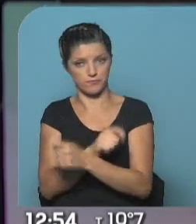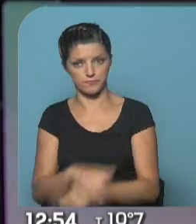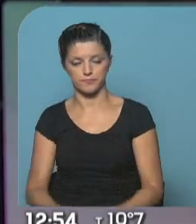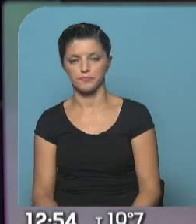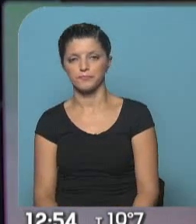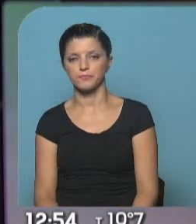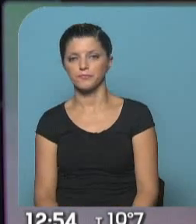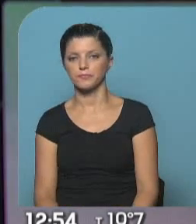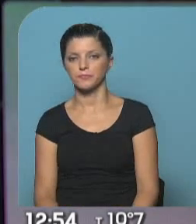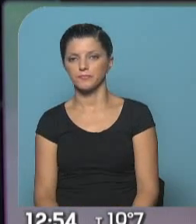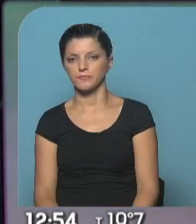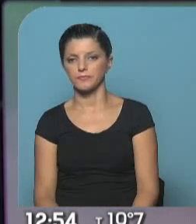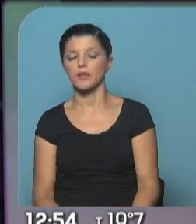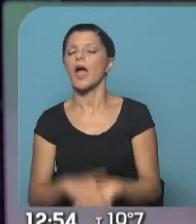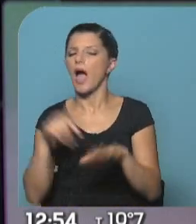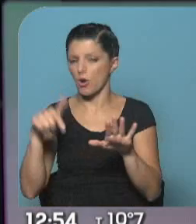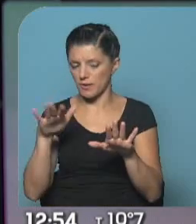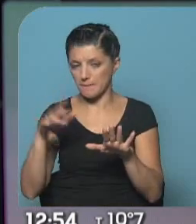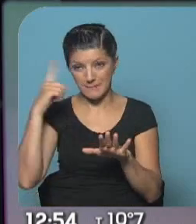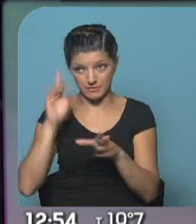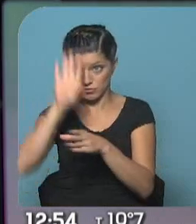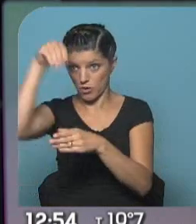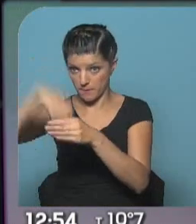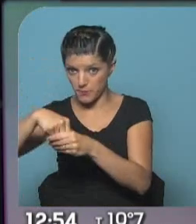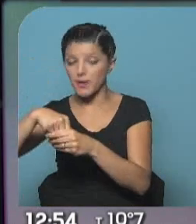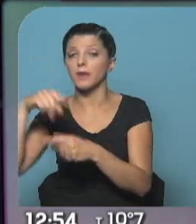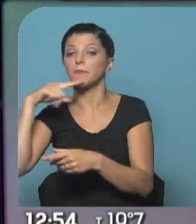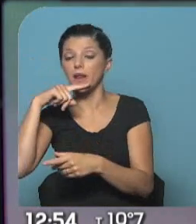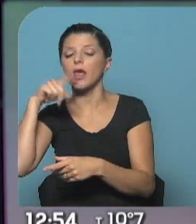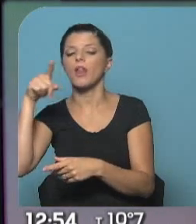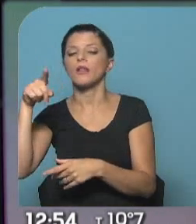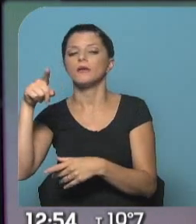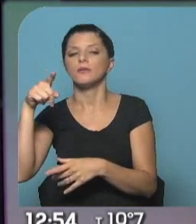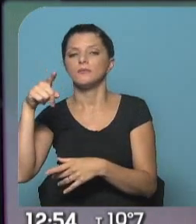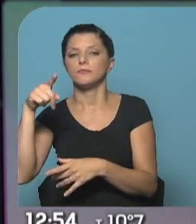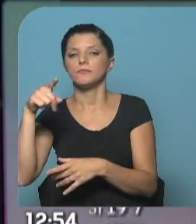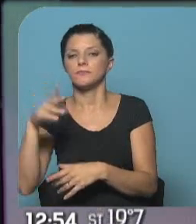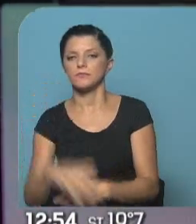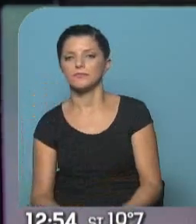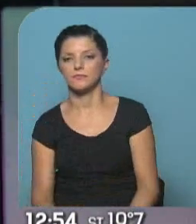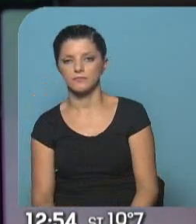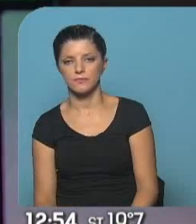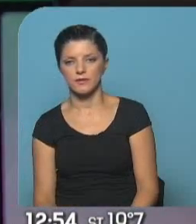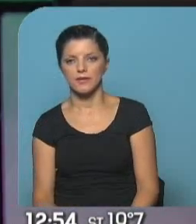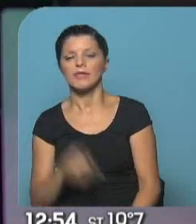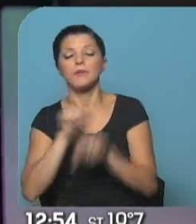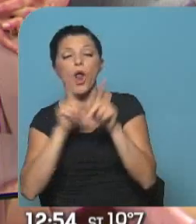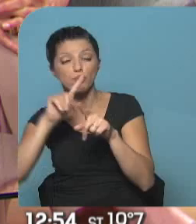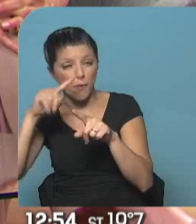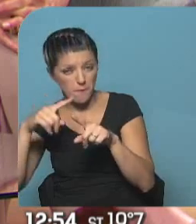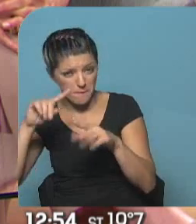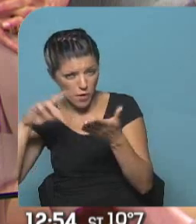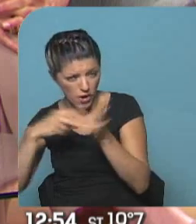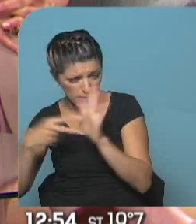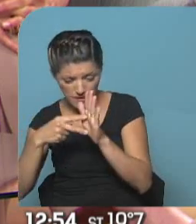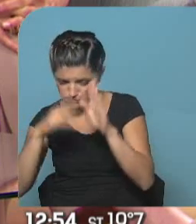digamos, los Linke se comportan de una manera mucho más, digamos, convencional, ¿no? Es decir, tienen que atacar problemas concretos y en ese sentido